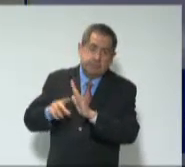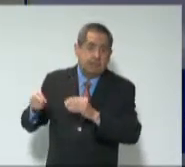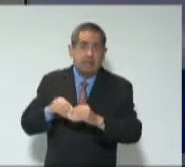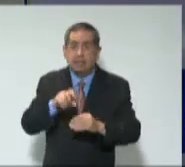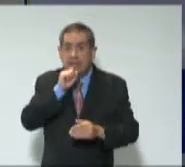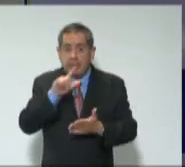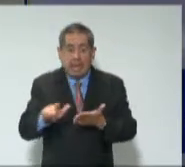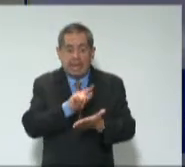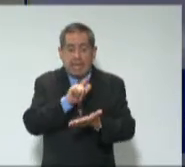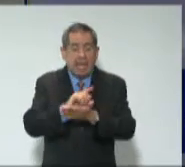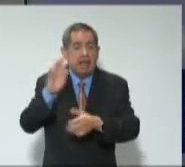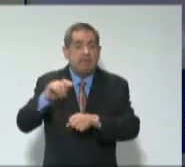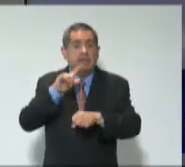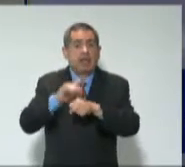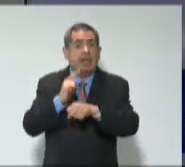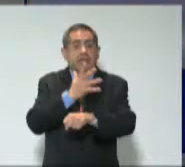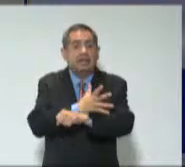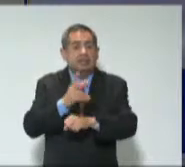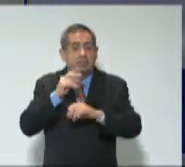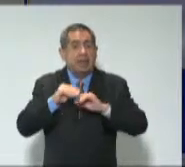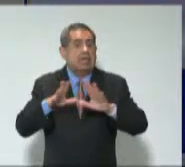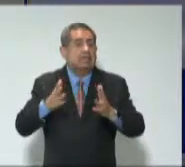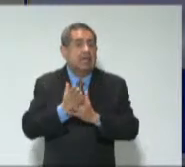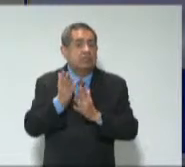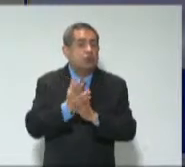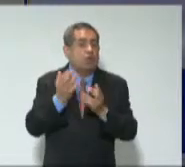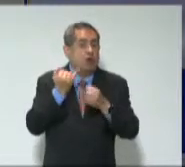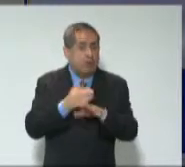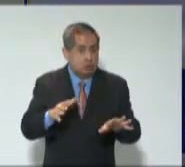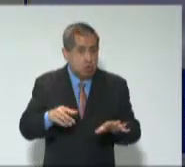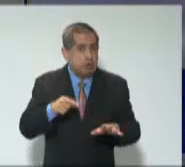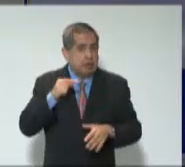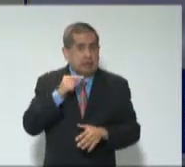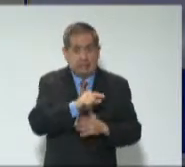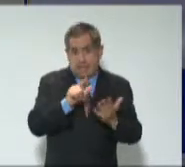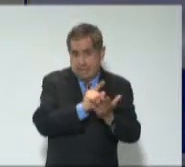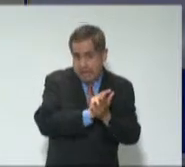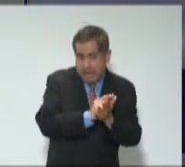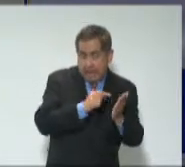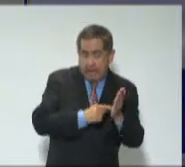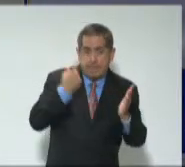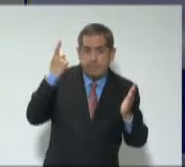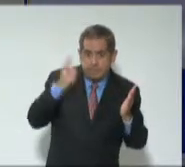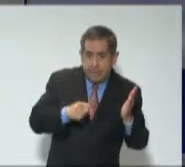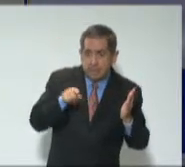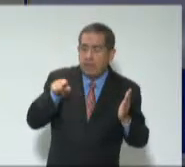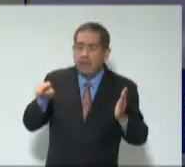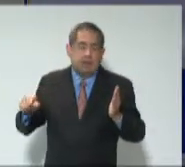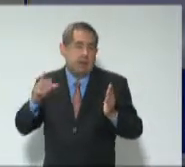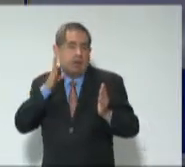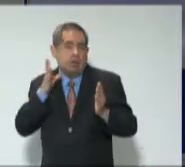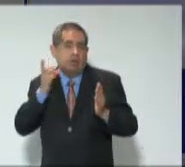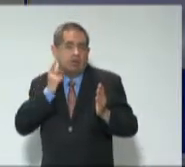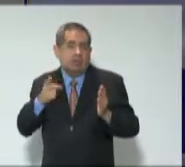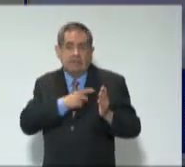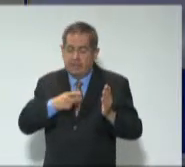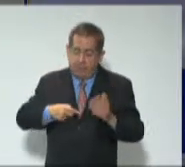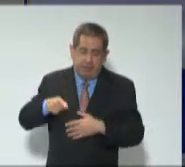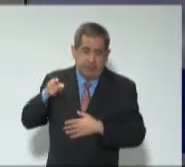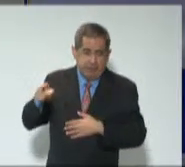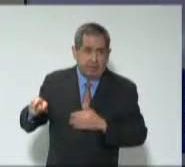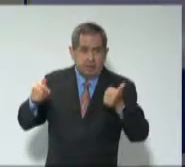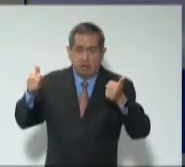Federal de transparencia y acceso a la información pública gubernamental estableció que la cámara de diputados era